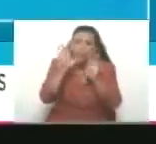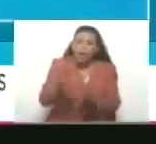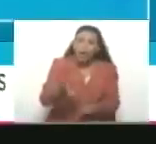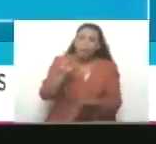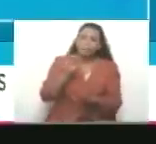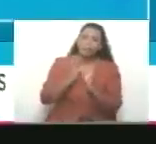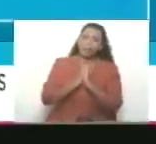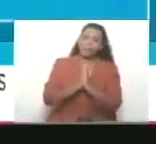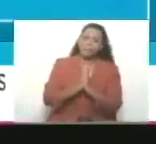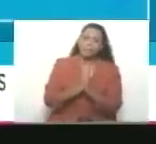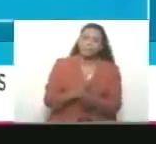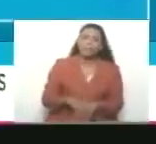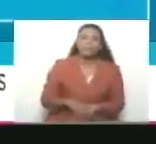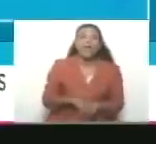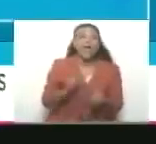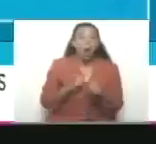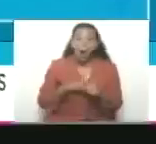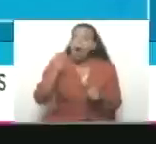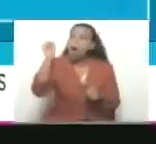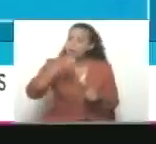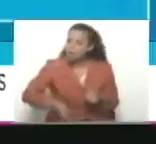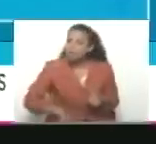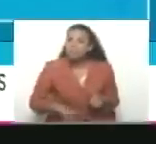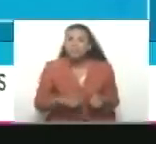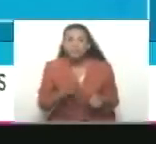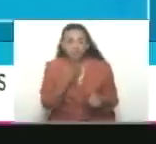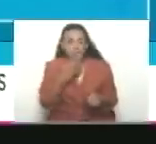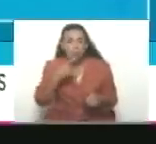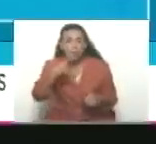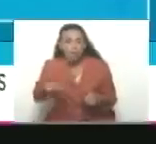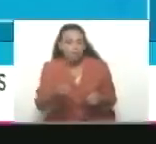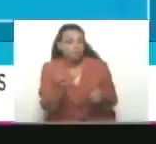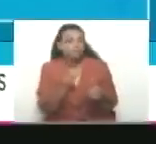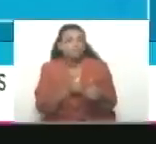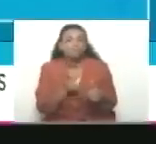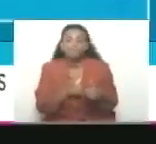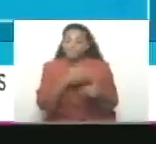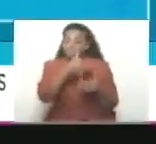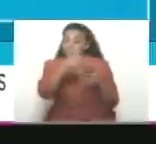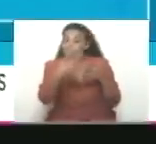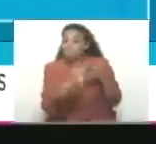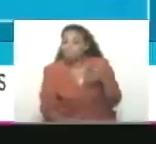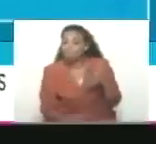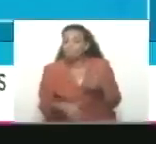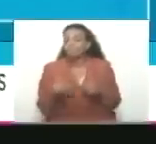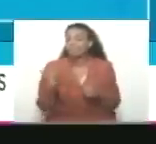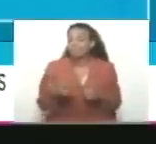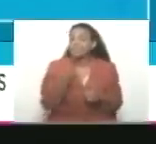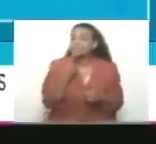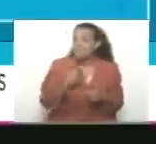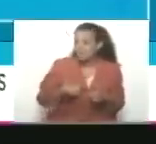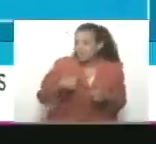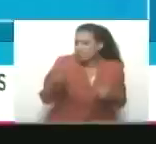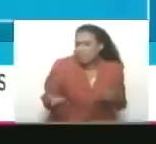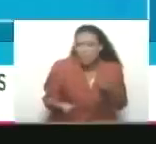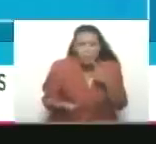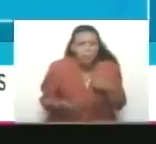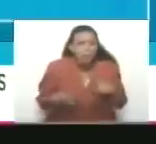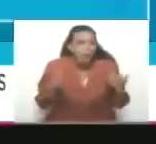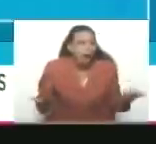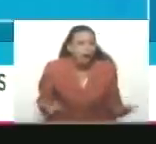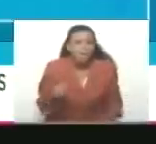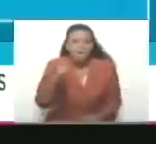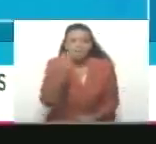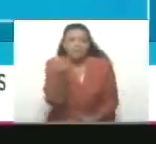cuenta y bueno ahora sin más que agregarle voy a decir las necesidades aquí de de la institución dime dime dime dime todo lo que